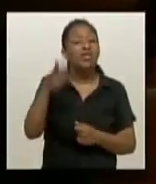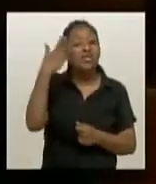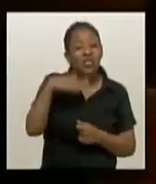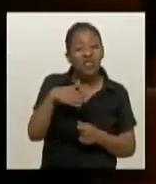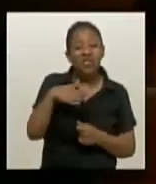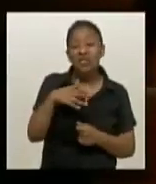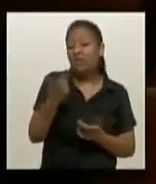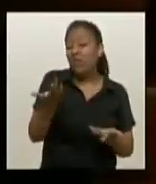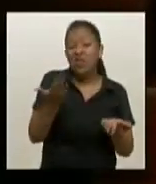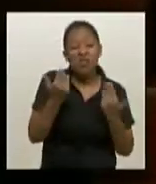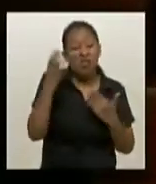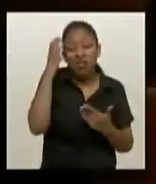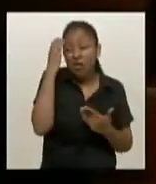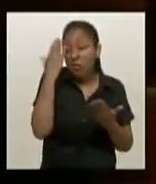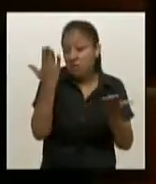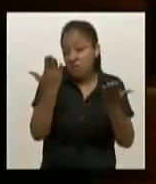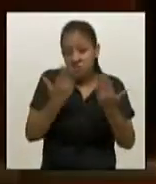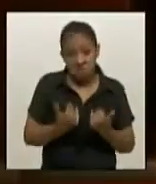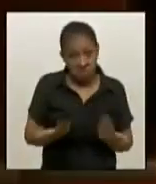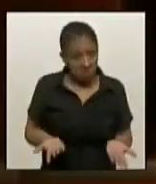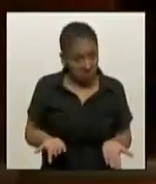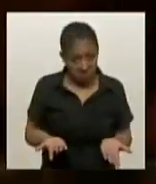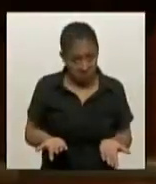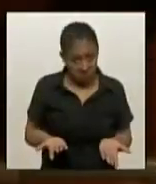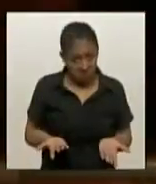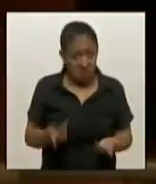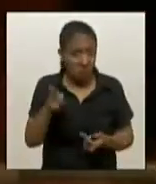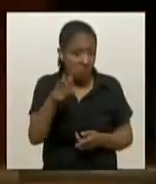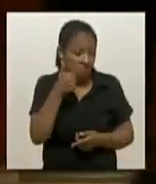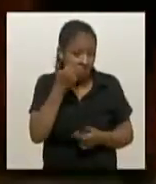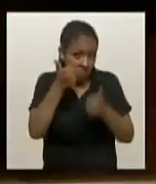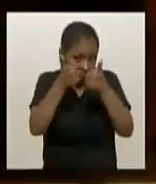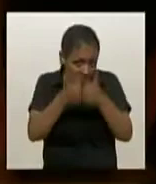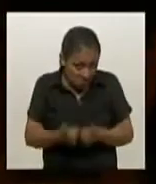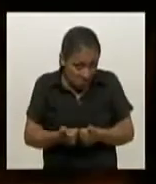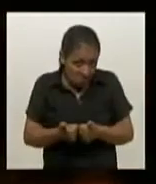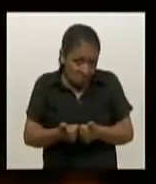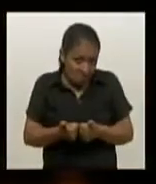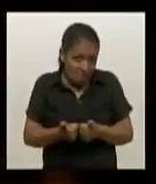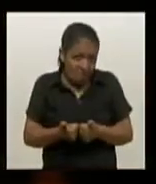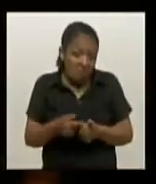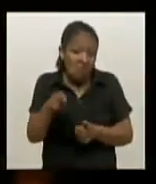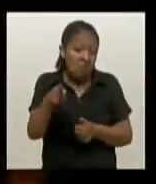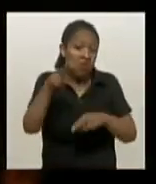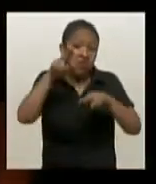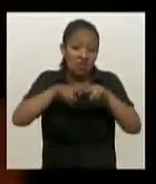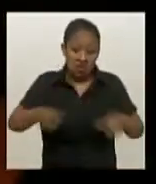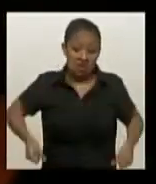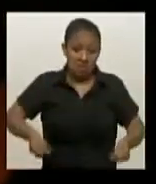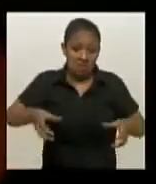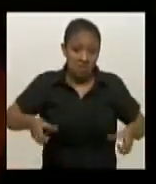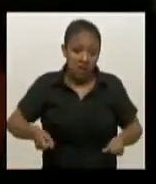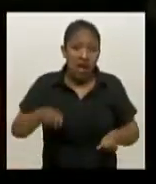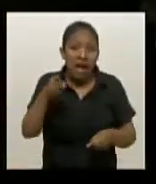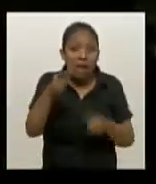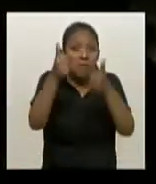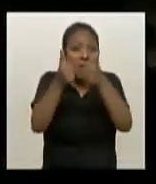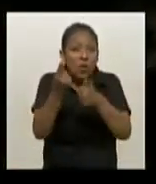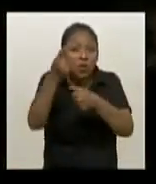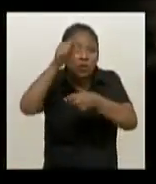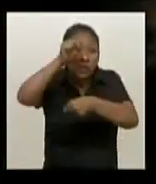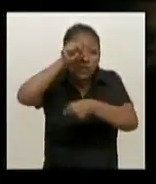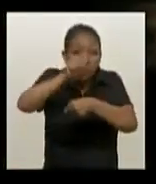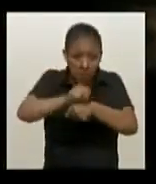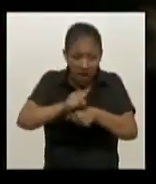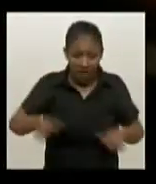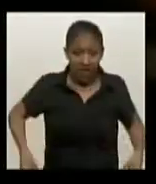Pues no hay camas, dice. Pues si te quieres quedar, dice, en una silla de ruedas. Ahí me tuvieron una semana